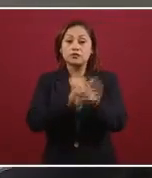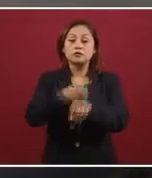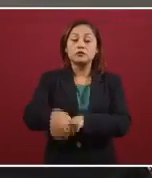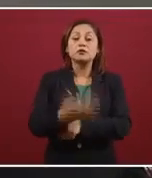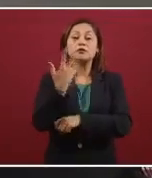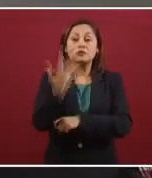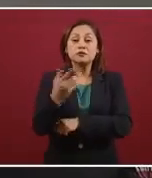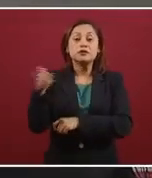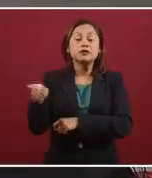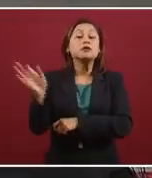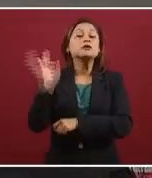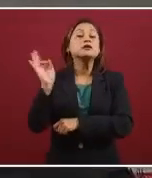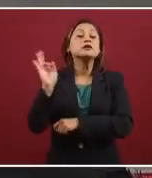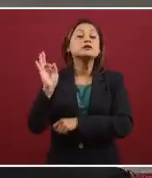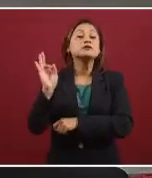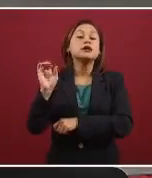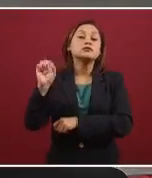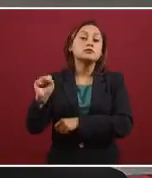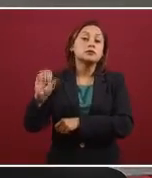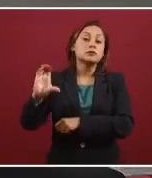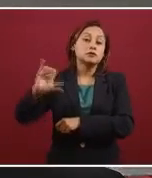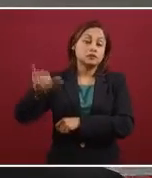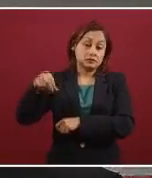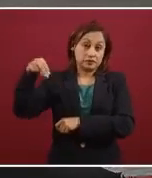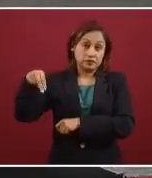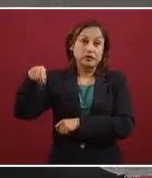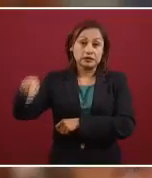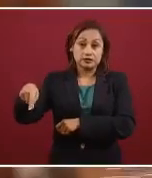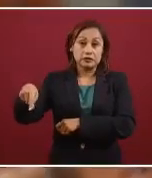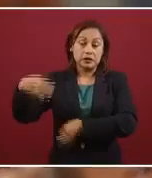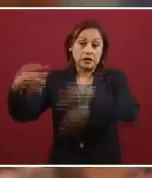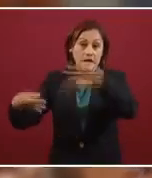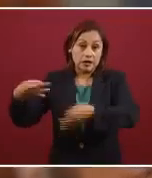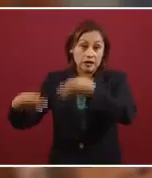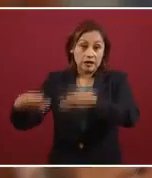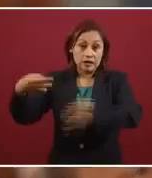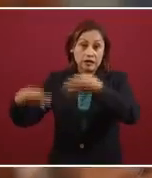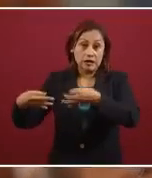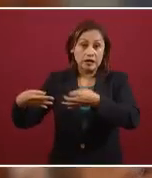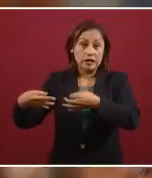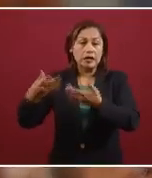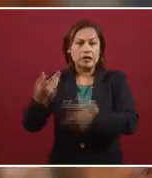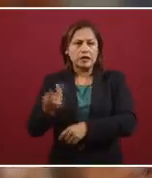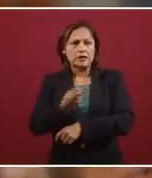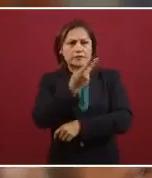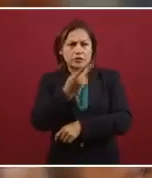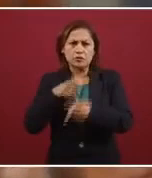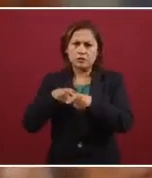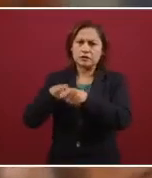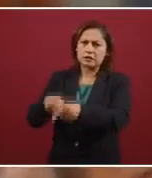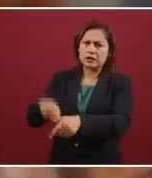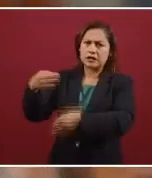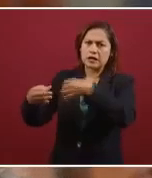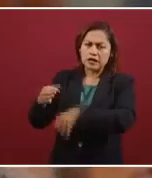segunda sala de la suprema corte de justicia de la nación y se quitarán o echarán por debajo esos amparos cual